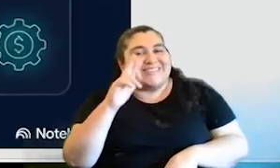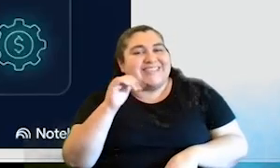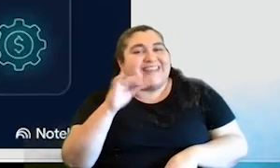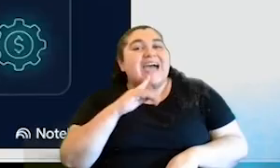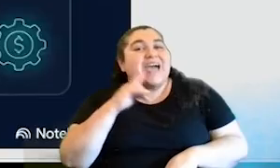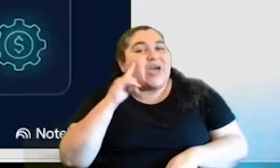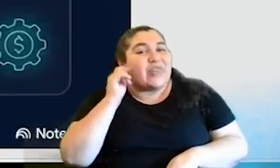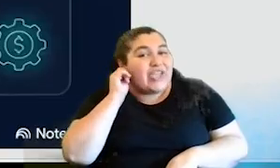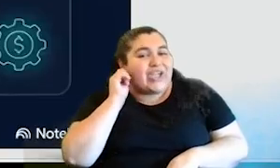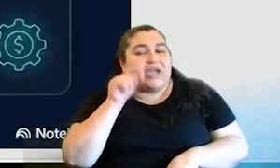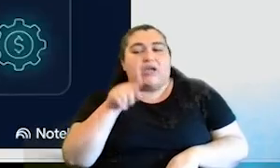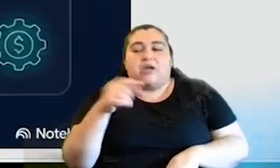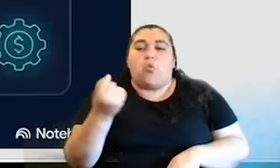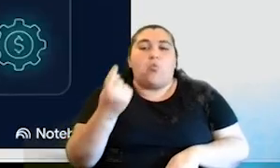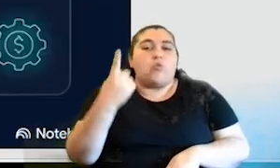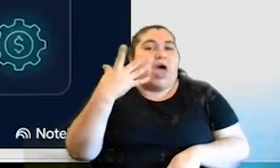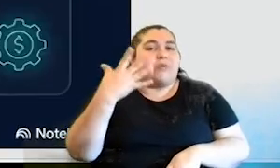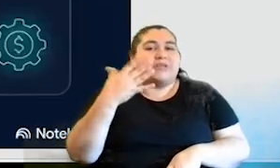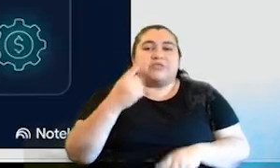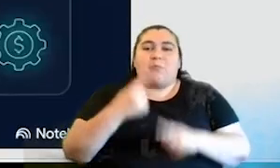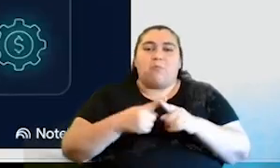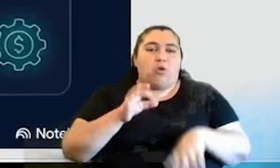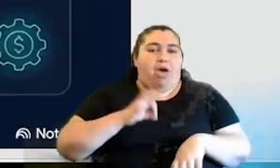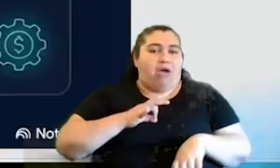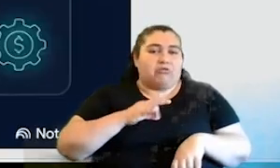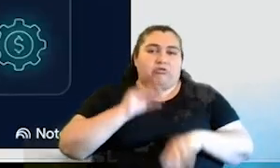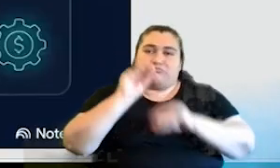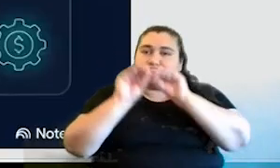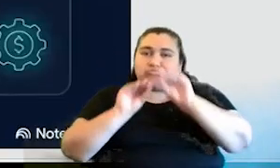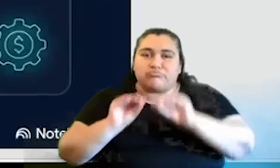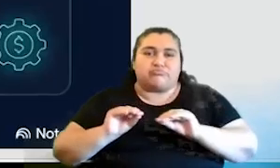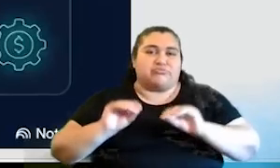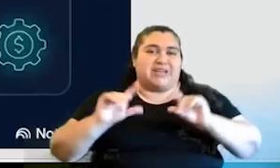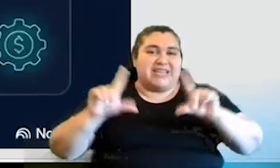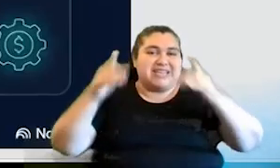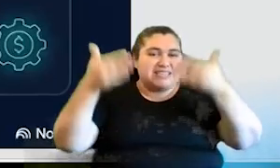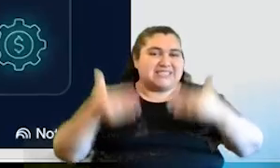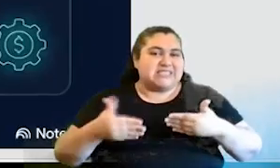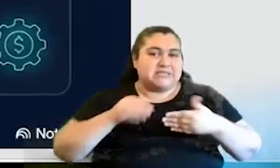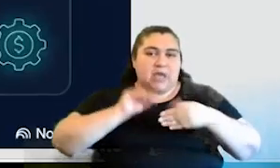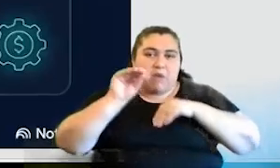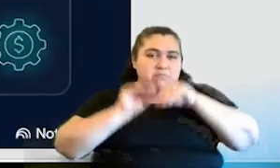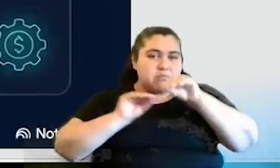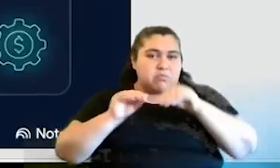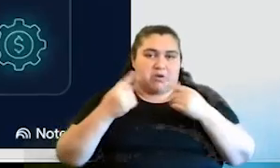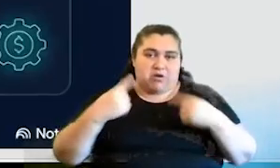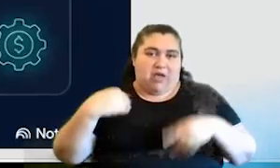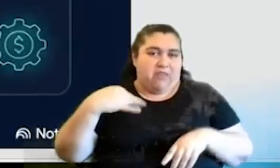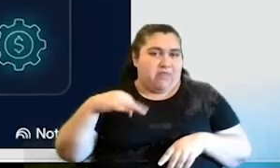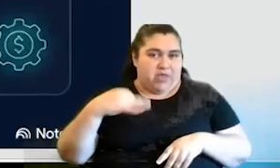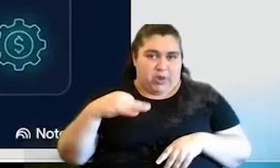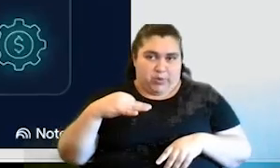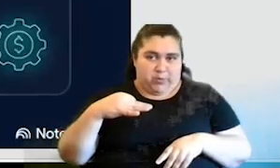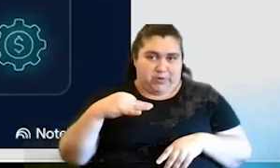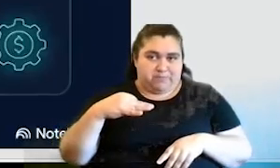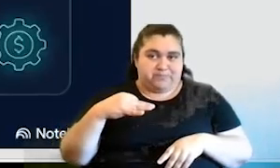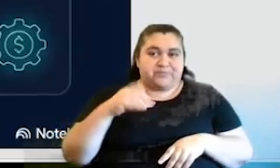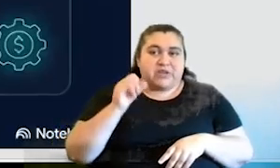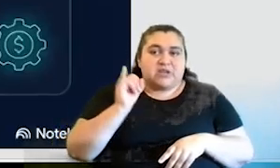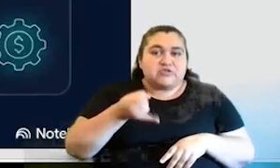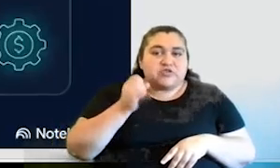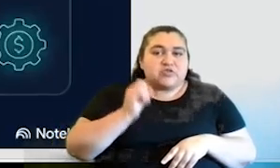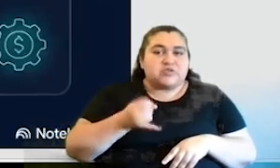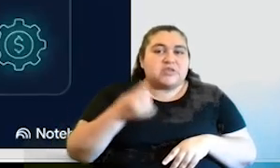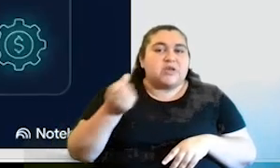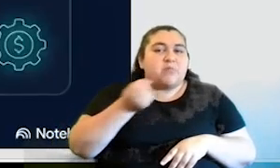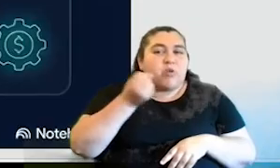año. Una vez al año, para informarle al contribuyente si tengo o no deducciones, al empleador, perdón, al agente de retención,